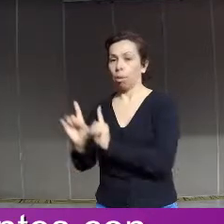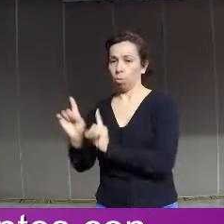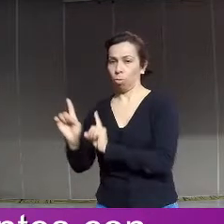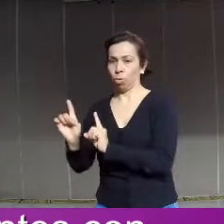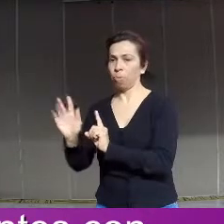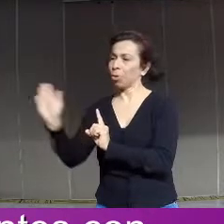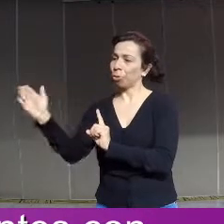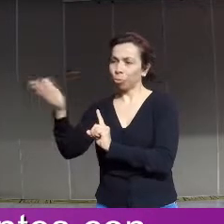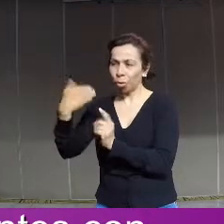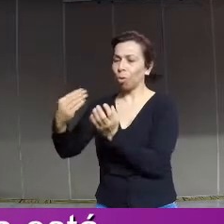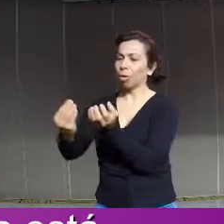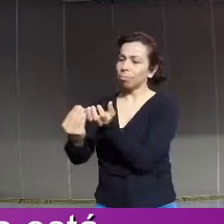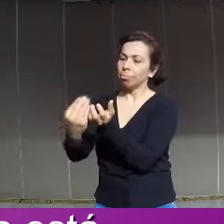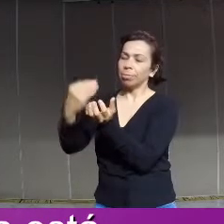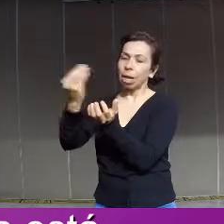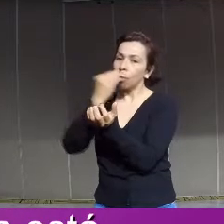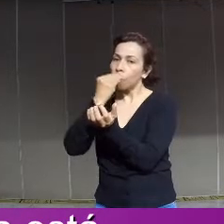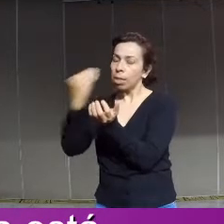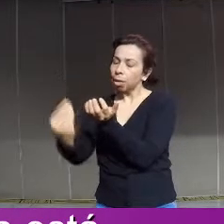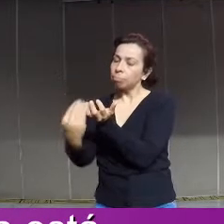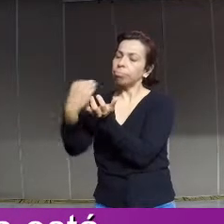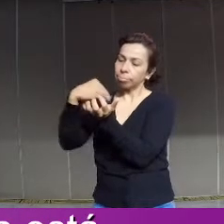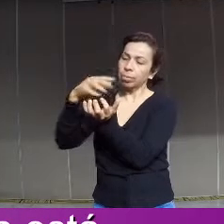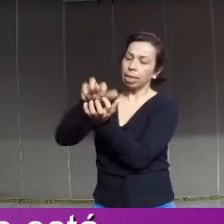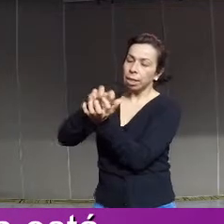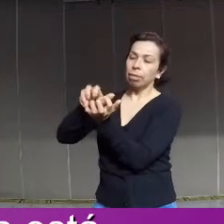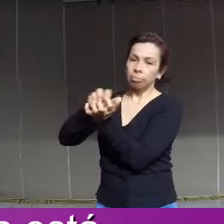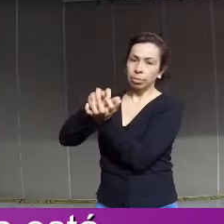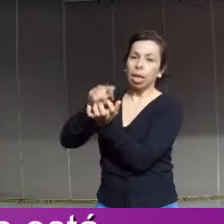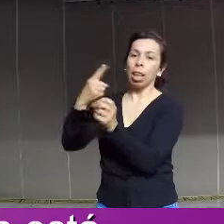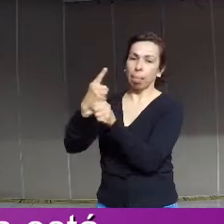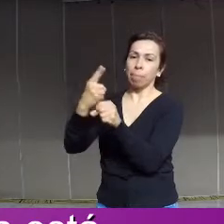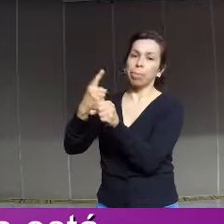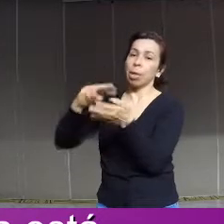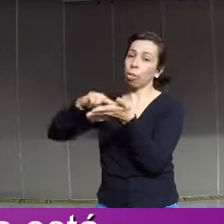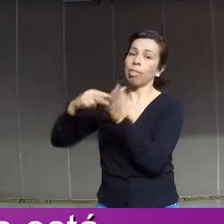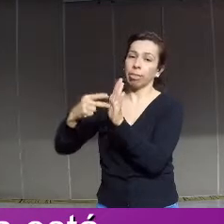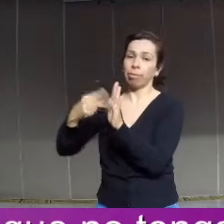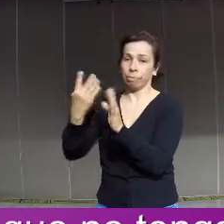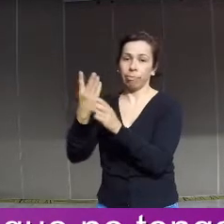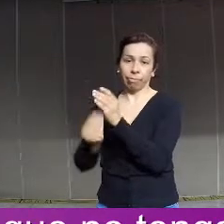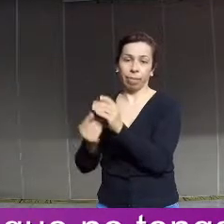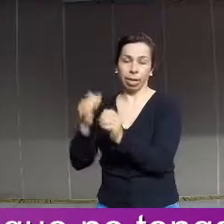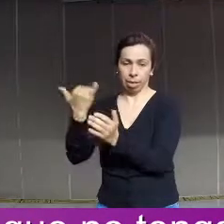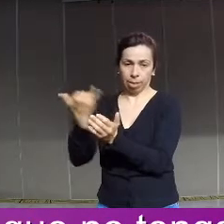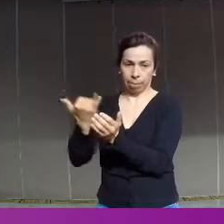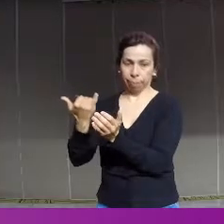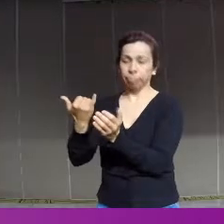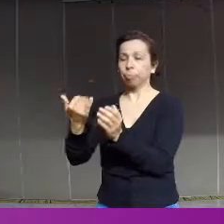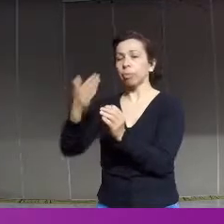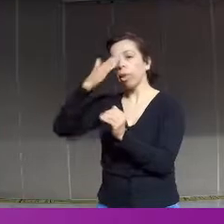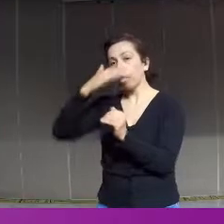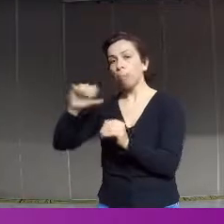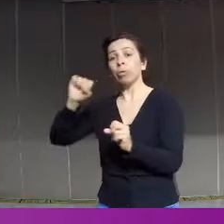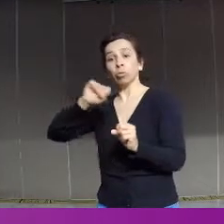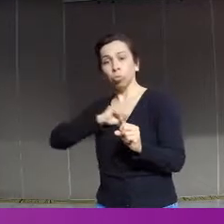etapas, ¿sí? Esto es todo lo mismo, por eso está. Si hay estas dificultades, puede haber ahogos, va a haber